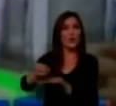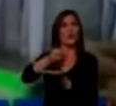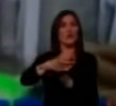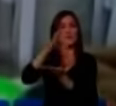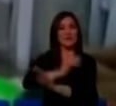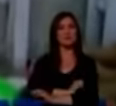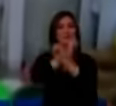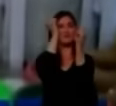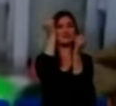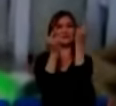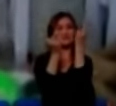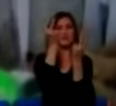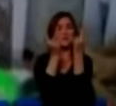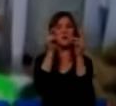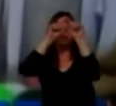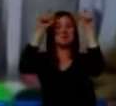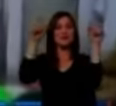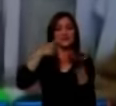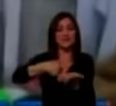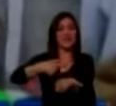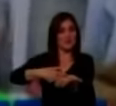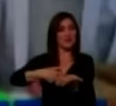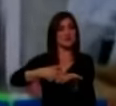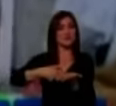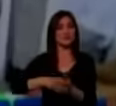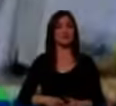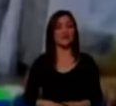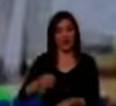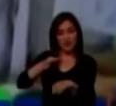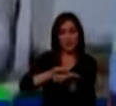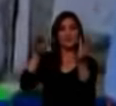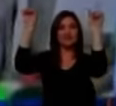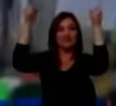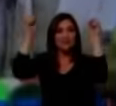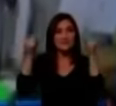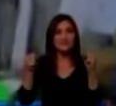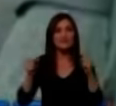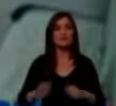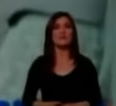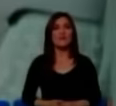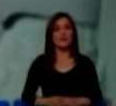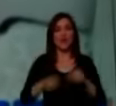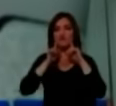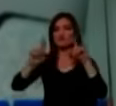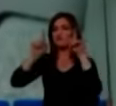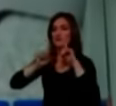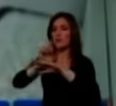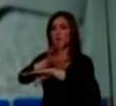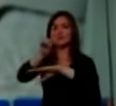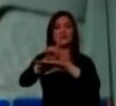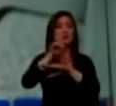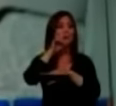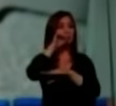Glass visitó las instalaciones de una empresa camaronera en el cantón Santa Rosa. Socializó con directivos